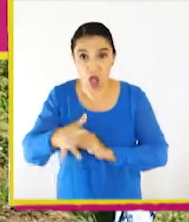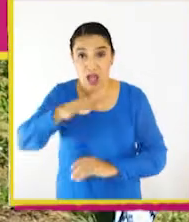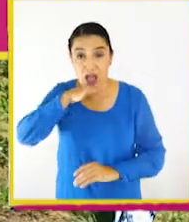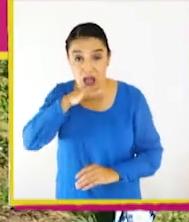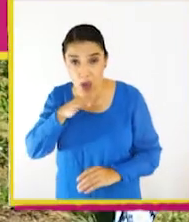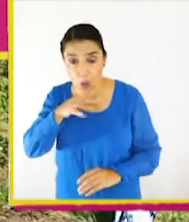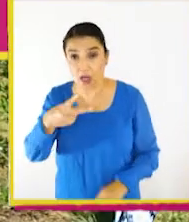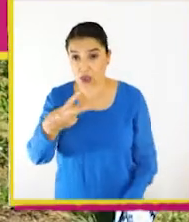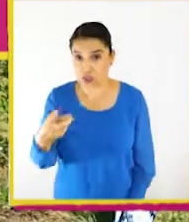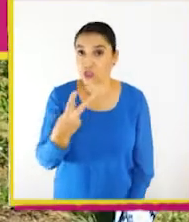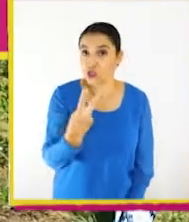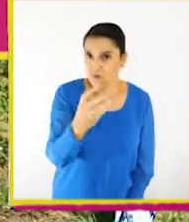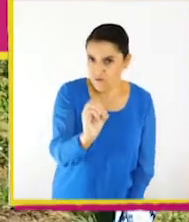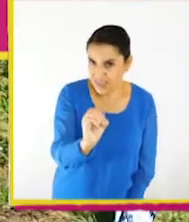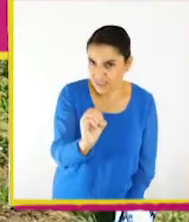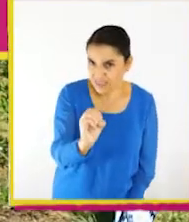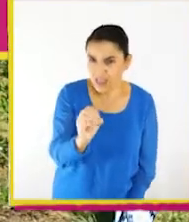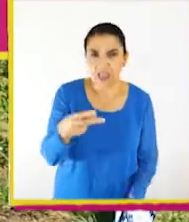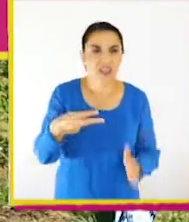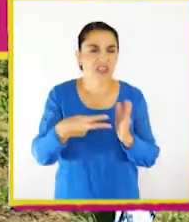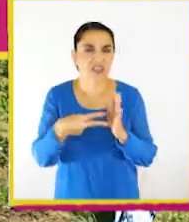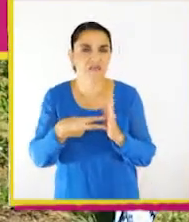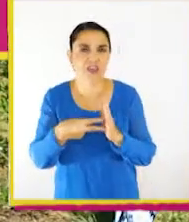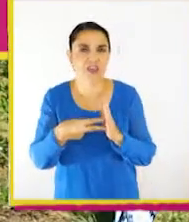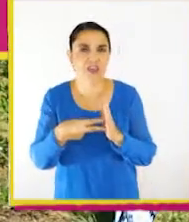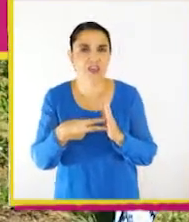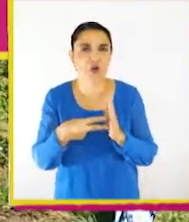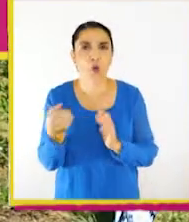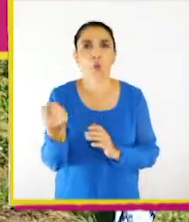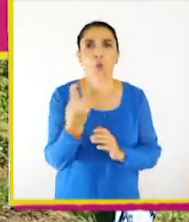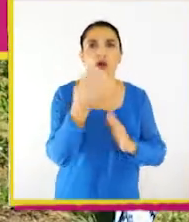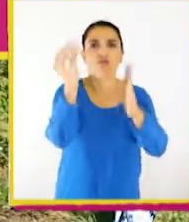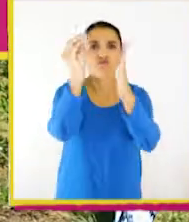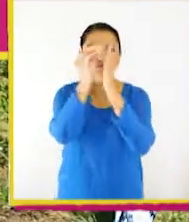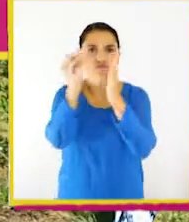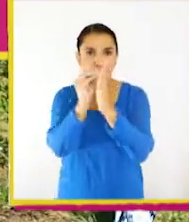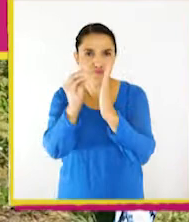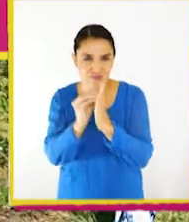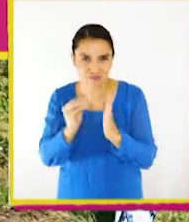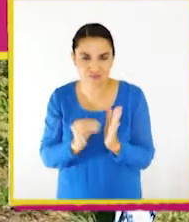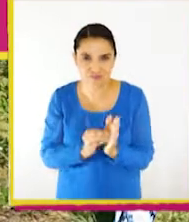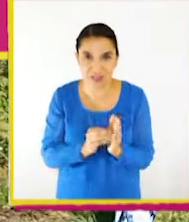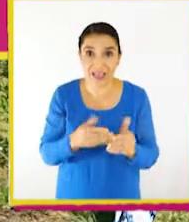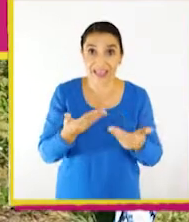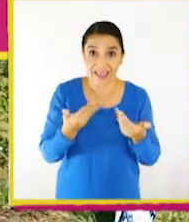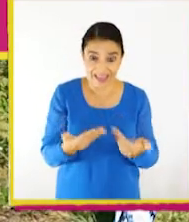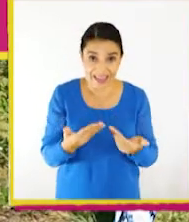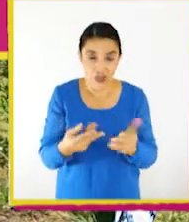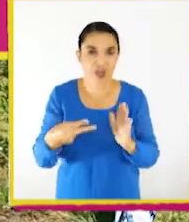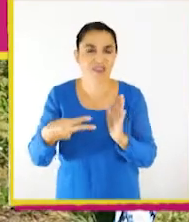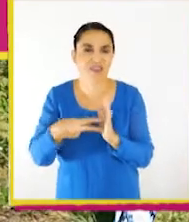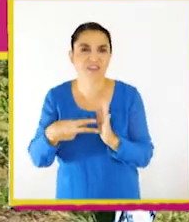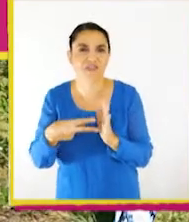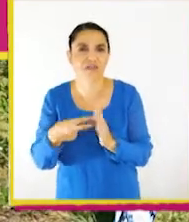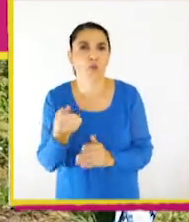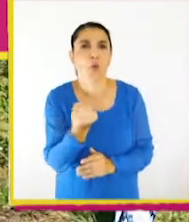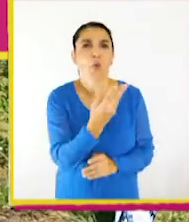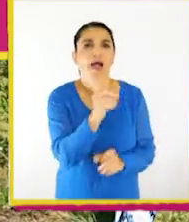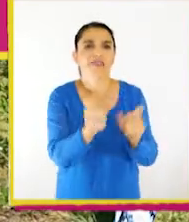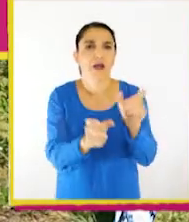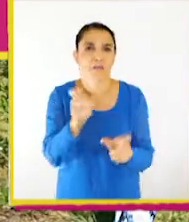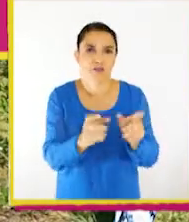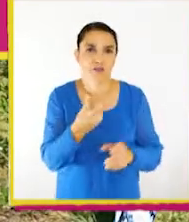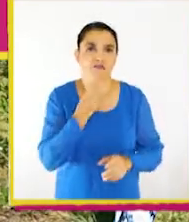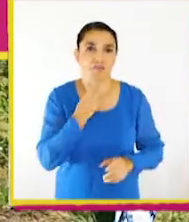todos, 220 litros, dividido por la cantidad de datos que sumamos. En este caso, dividimos por la cantidad